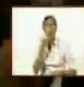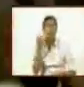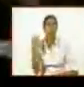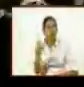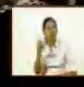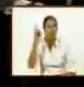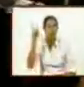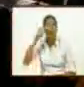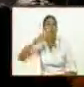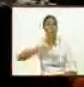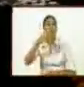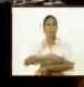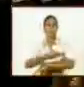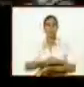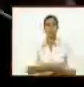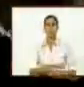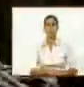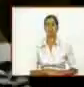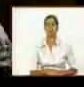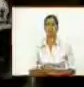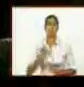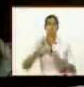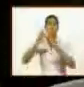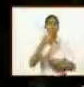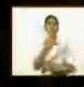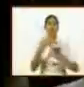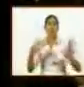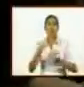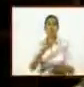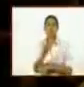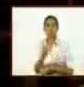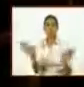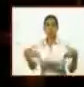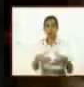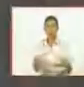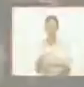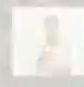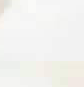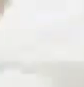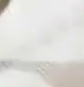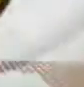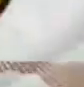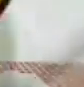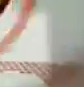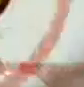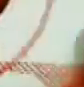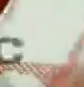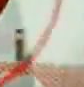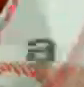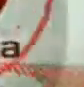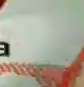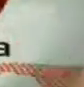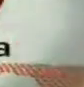atropellos que sufre el pueblo hondureño, desde que el pasado 28 de junio un grupo de facto usurpó el poder.